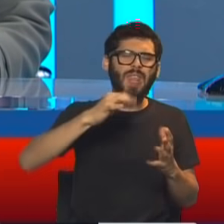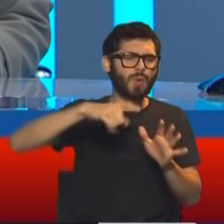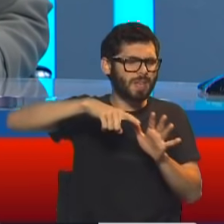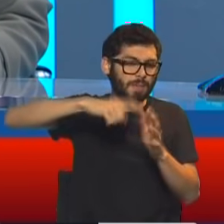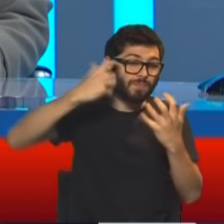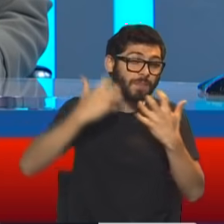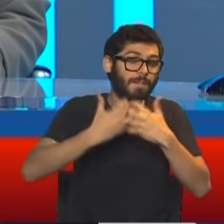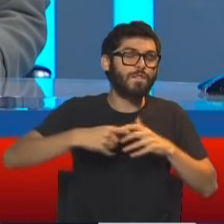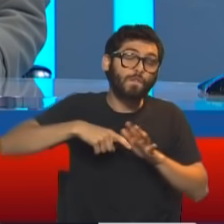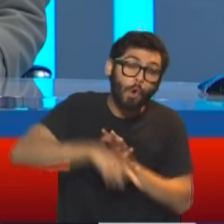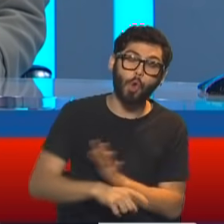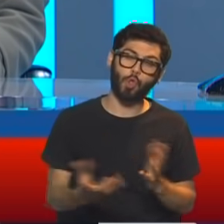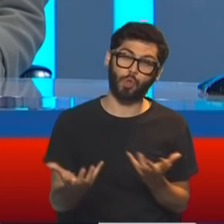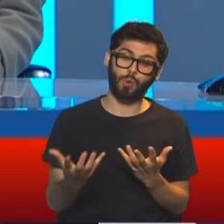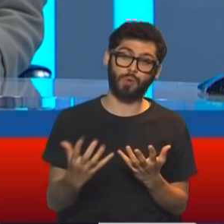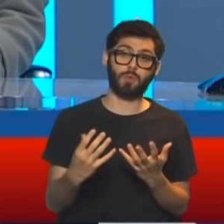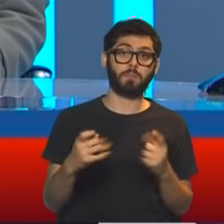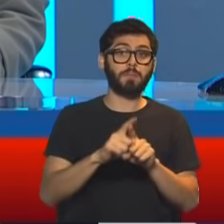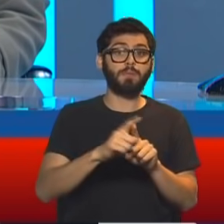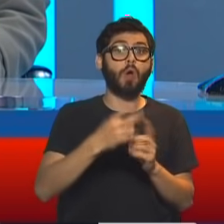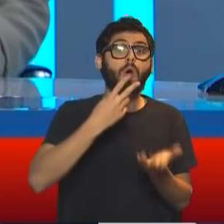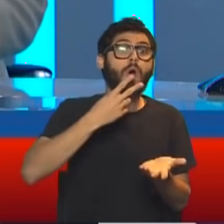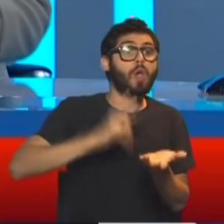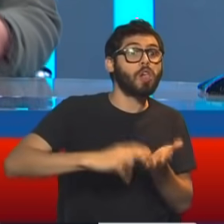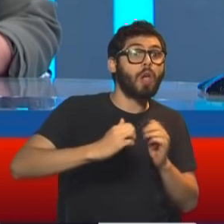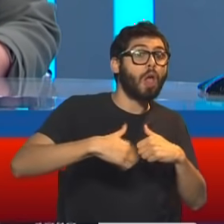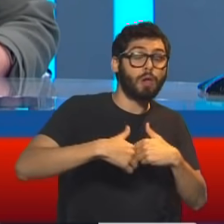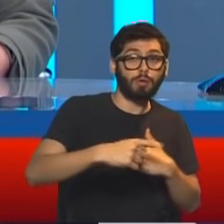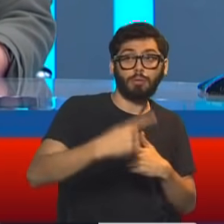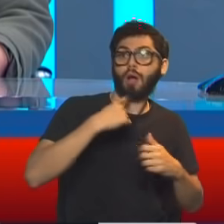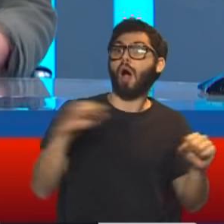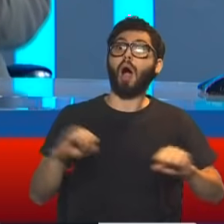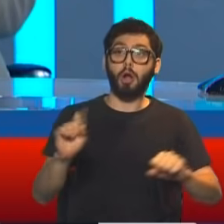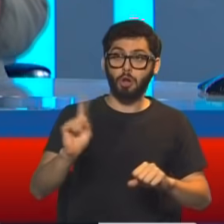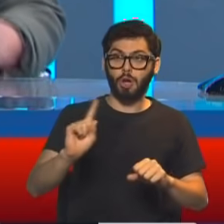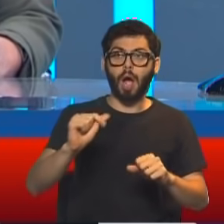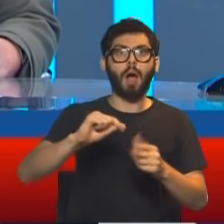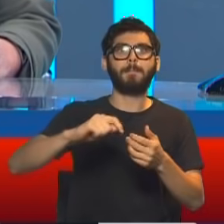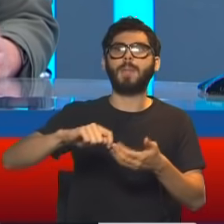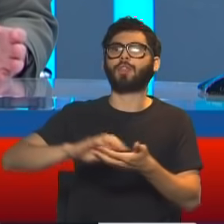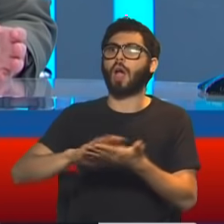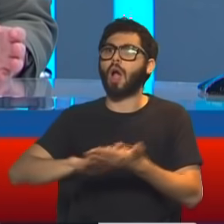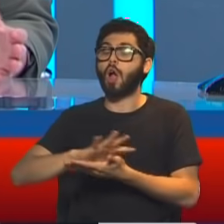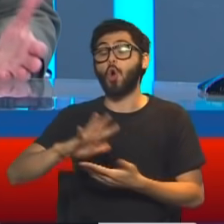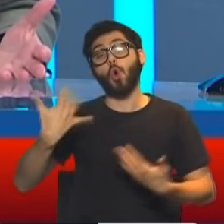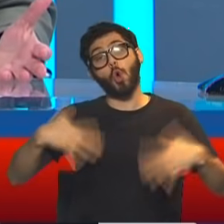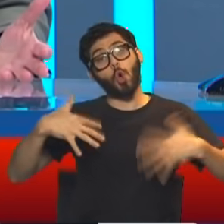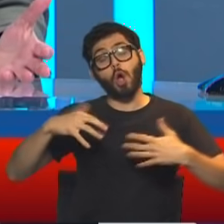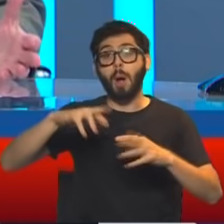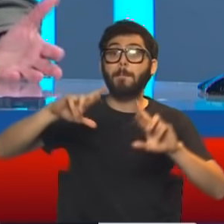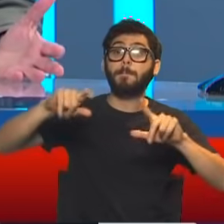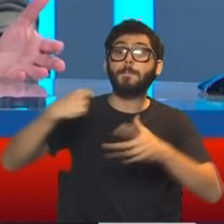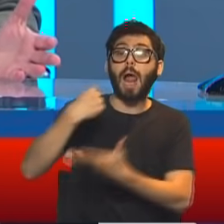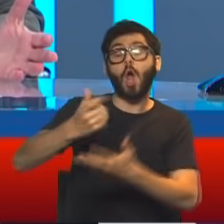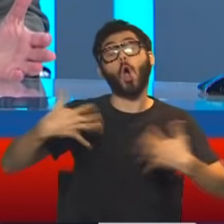esto mismo que vos decías. Por lo mismo porque la evasión no genera escándalo. La corrupción es terrible. Los planes son terribles. Y la evasión, bueno,